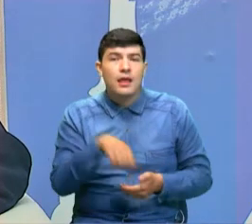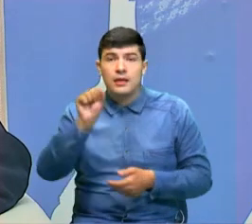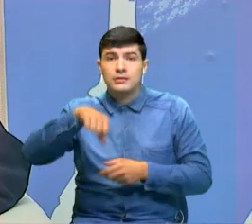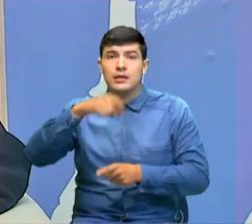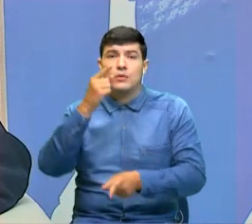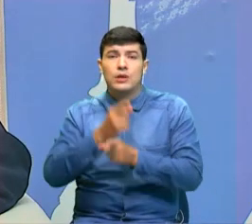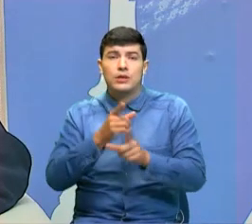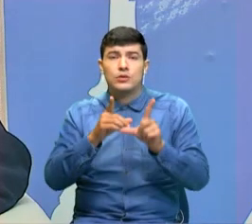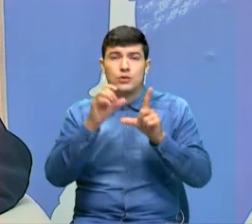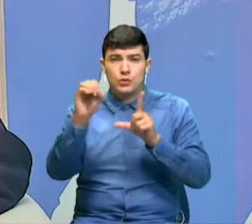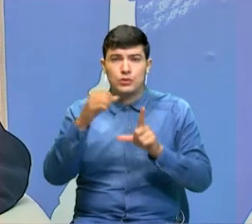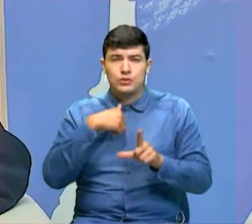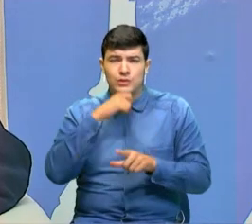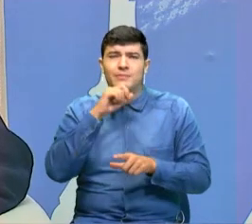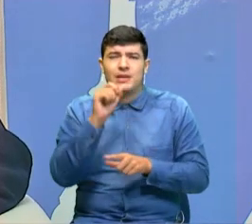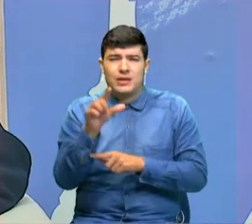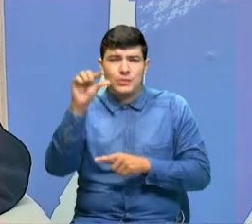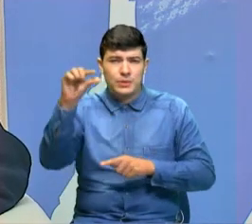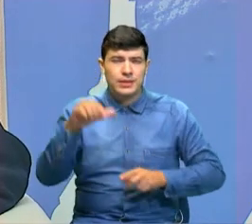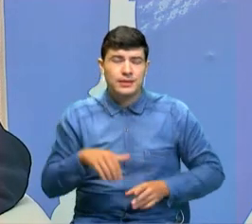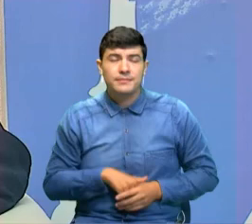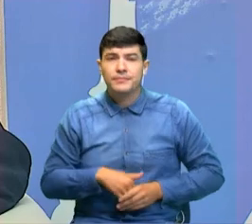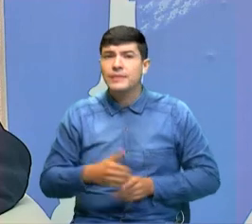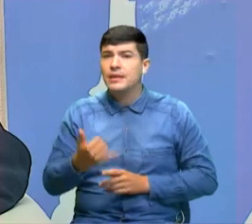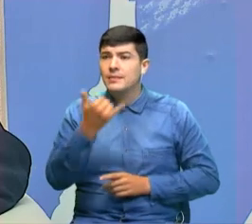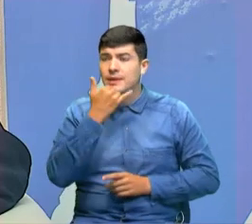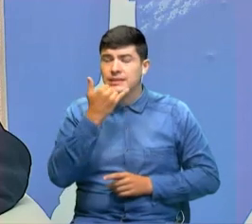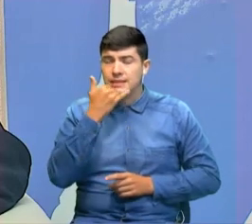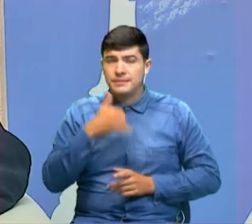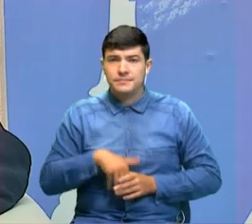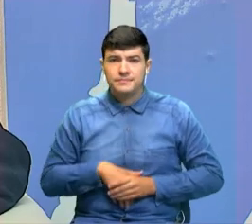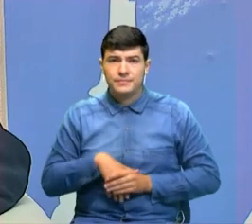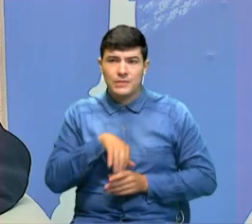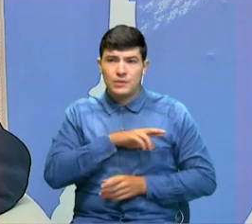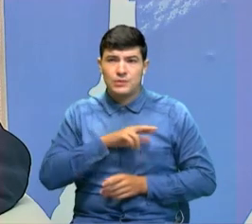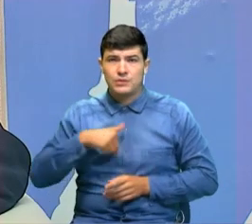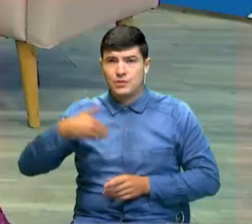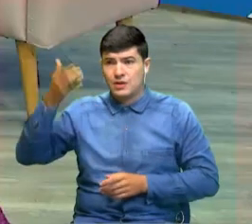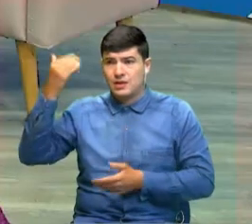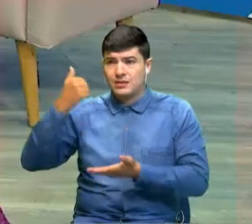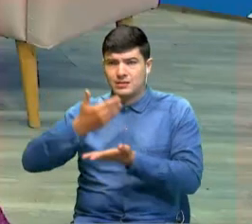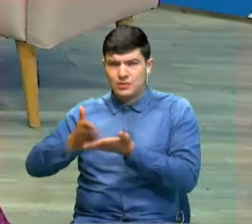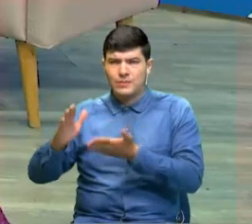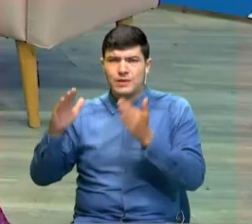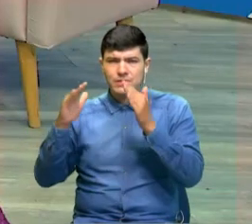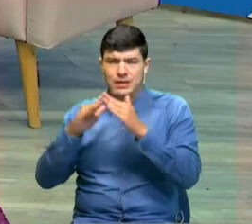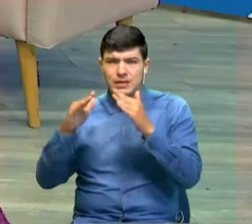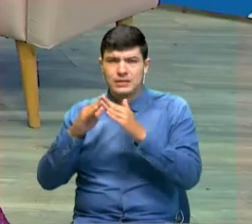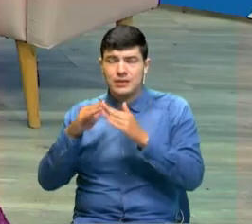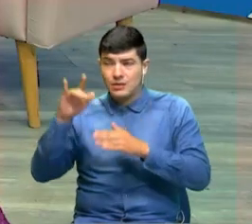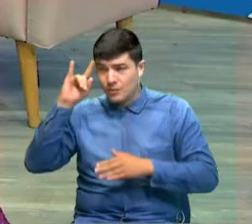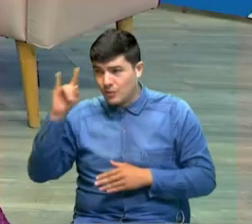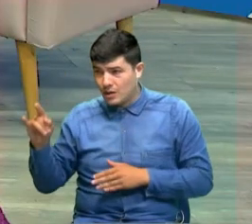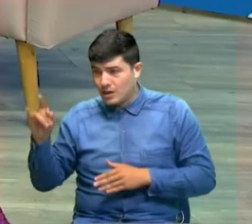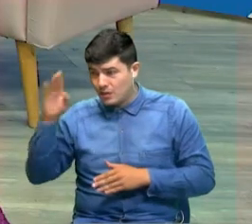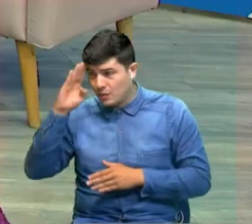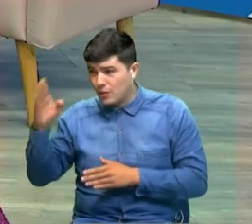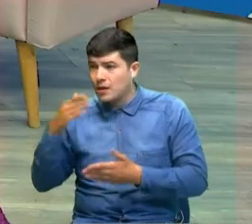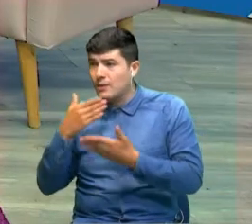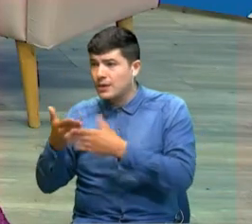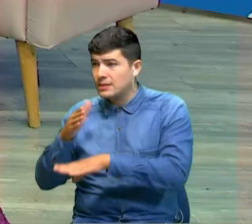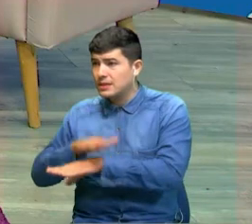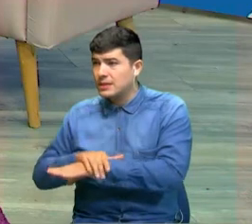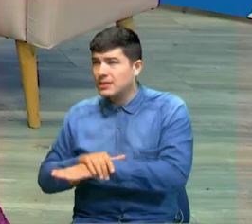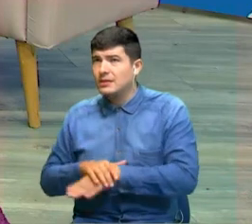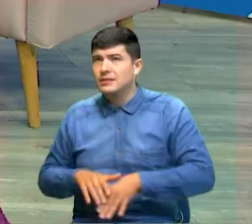doctor, una preguntita. Lo que pasa es que nosotros adquirimos una propiedad... Aló, buenas tardes.